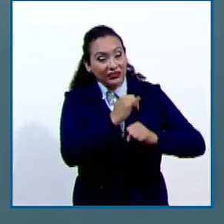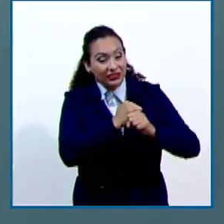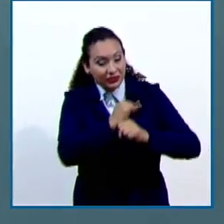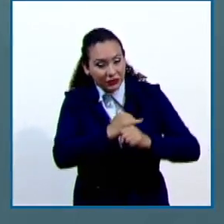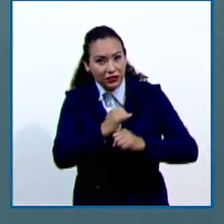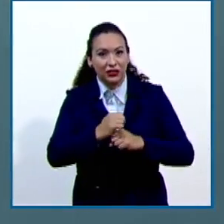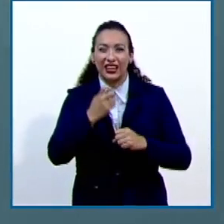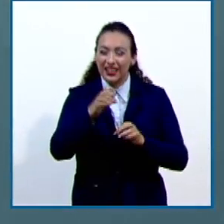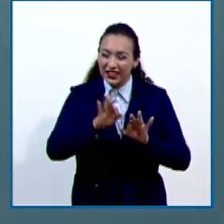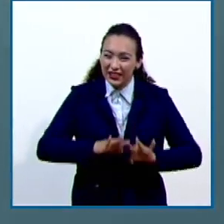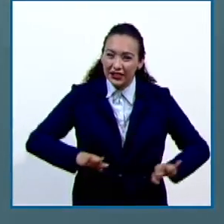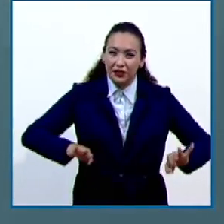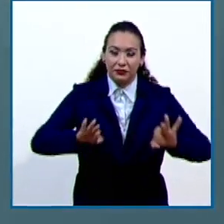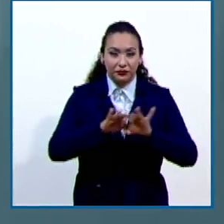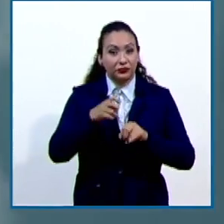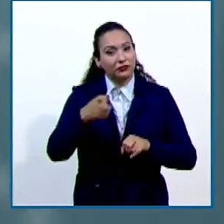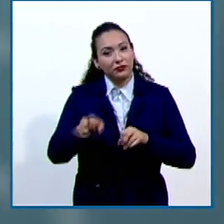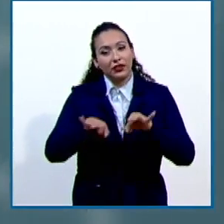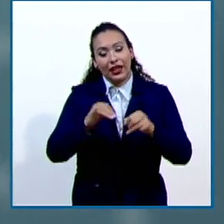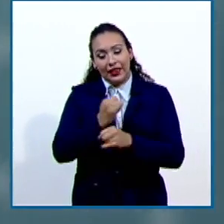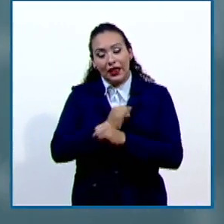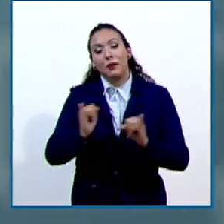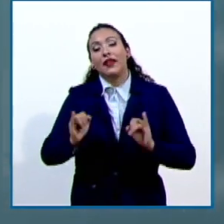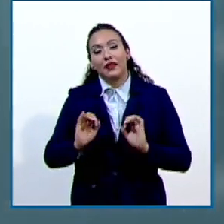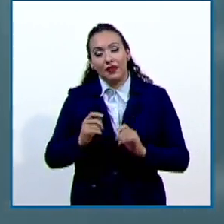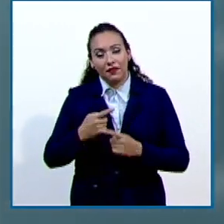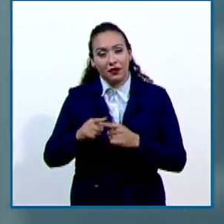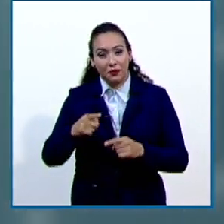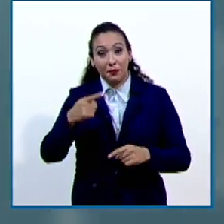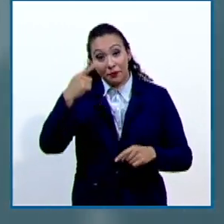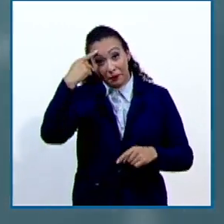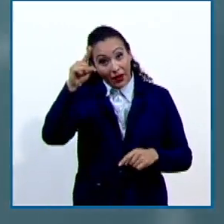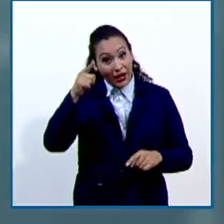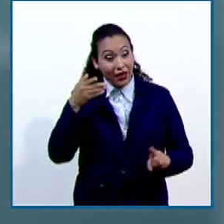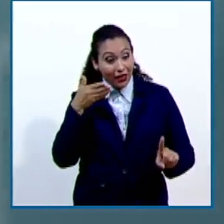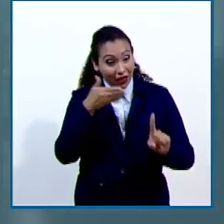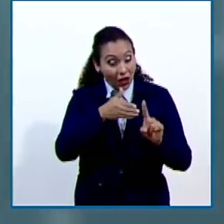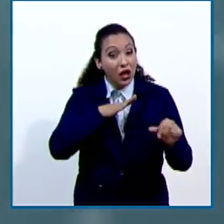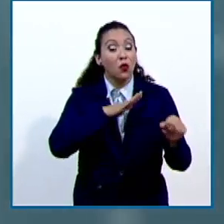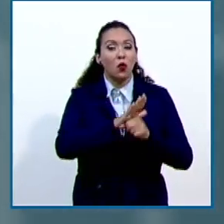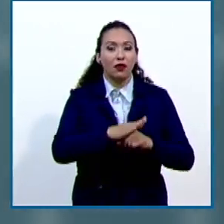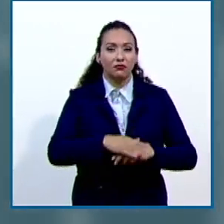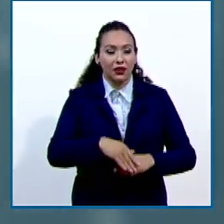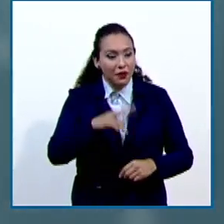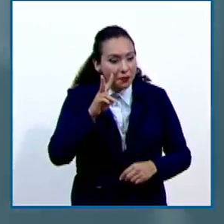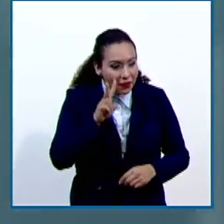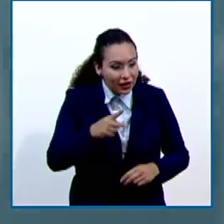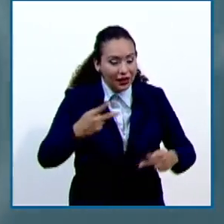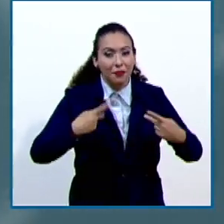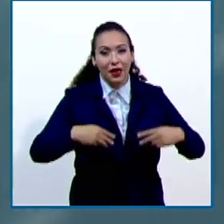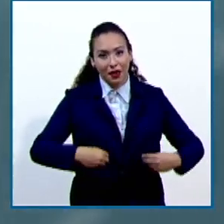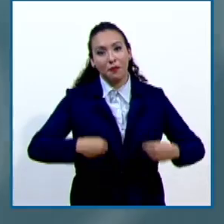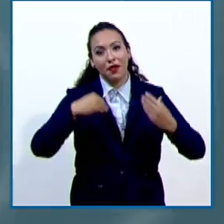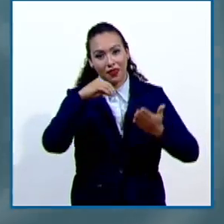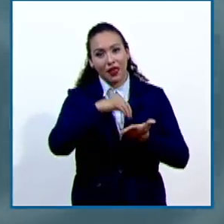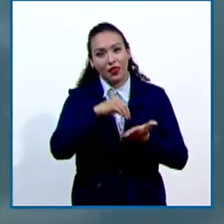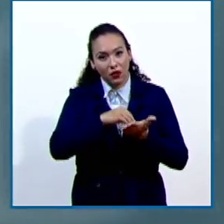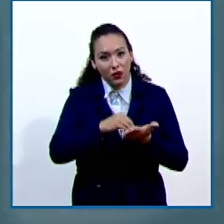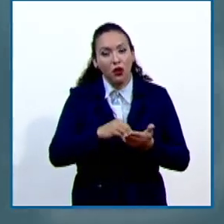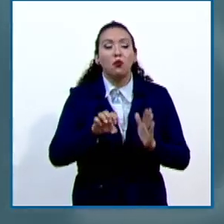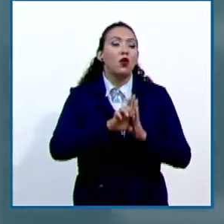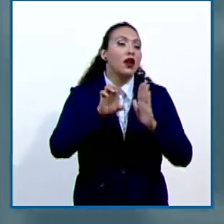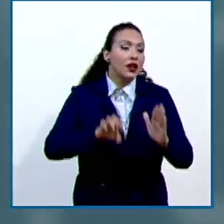labores independientes y su eje rector es la presunción de vida, lo que implica dar con el paradero de la persona o con sus